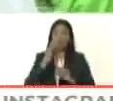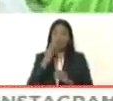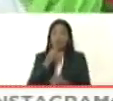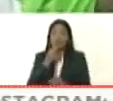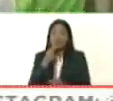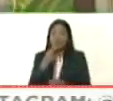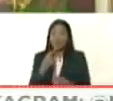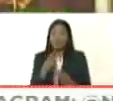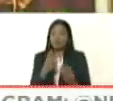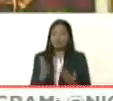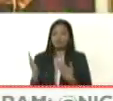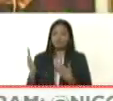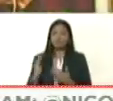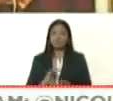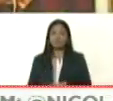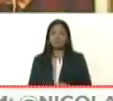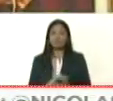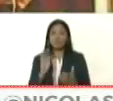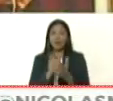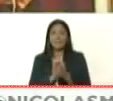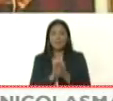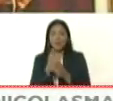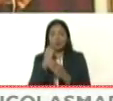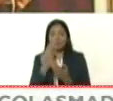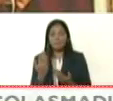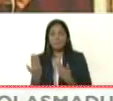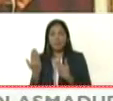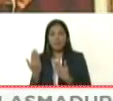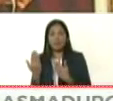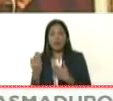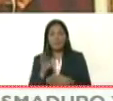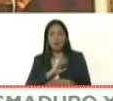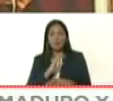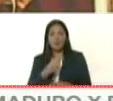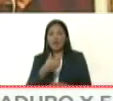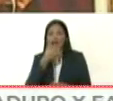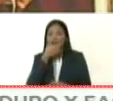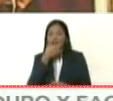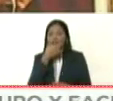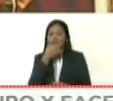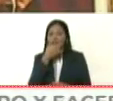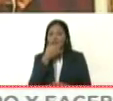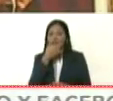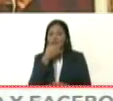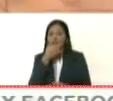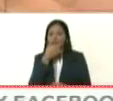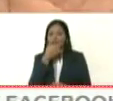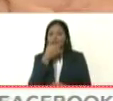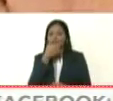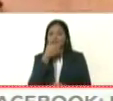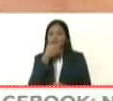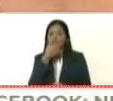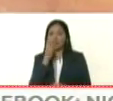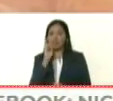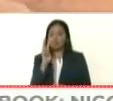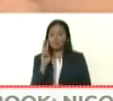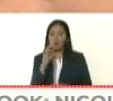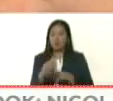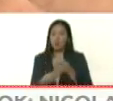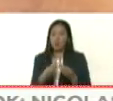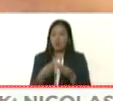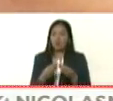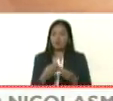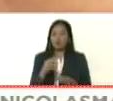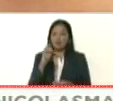esto, compañero, la Nutrigalleta de Fororo. Como dice este muchacho, como lo crearon con Fororo,